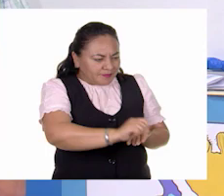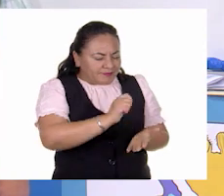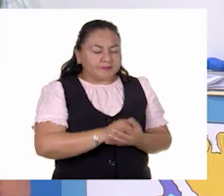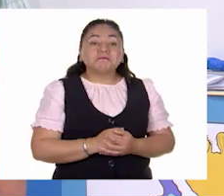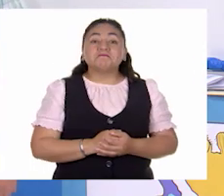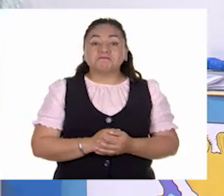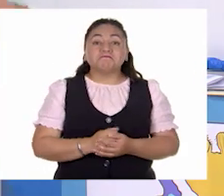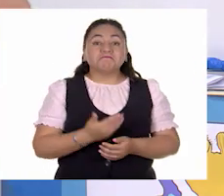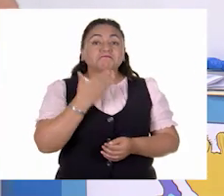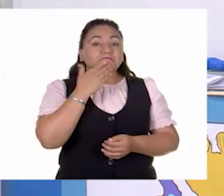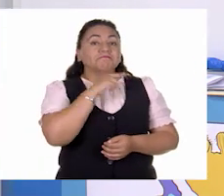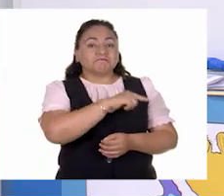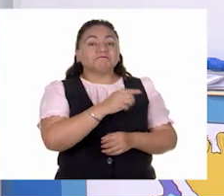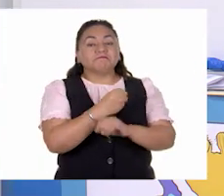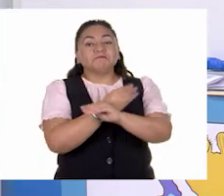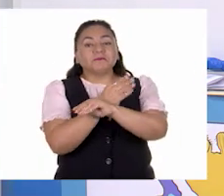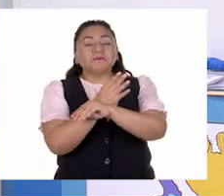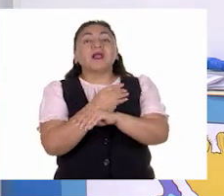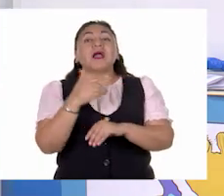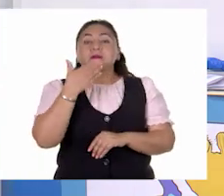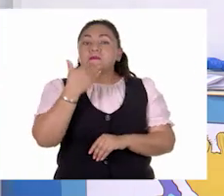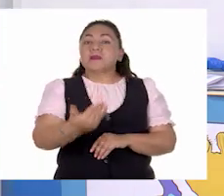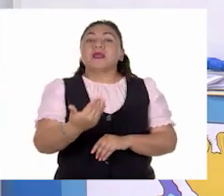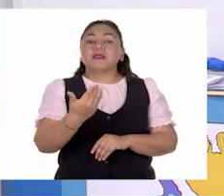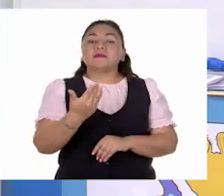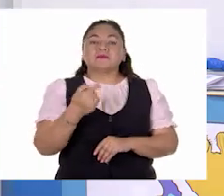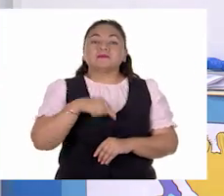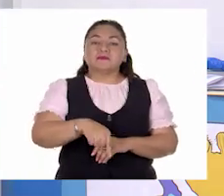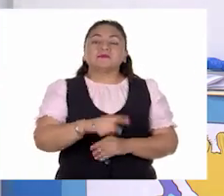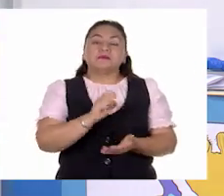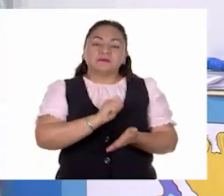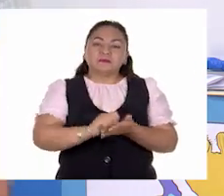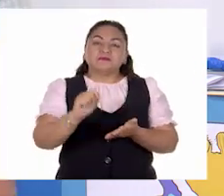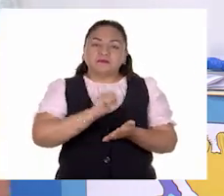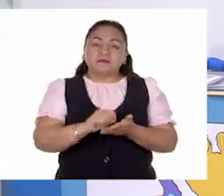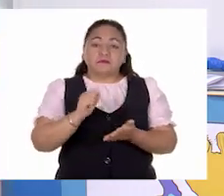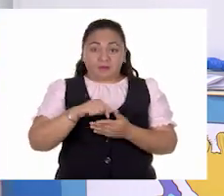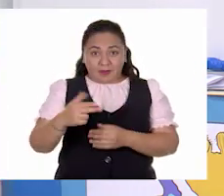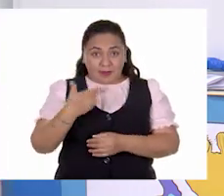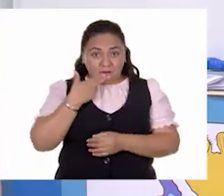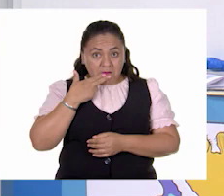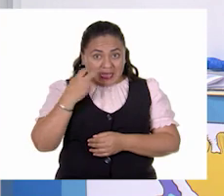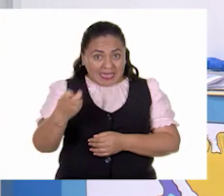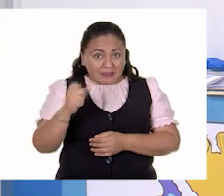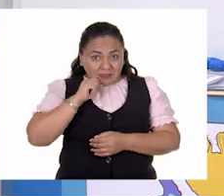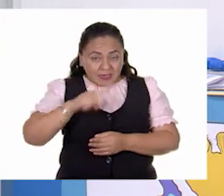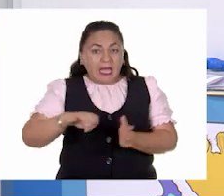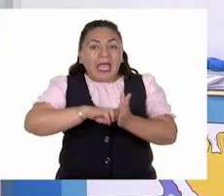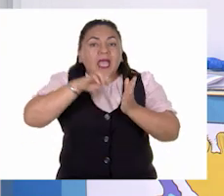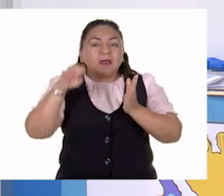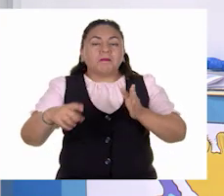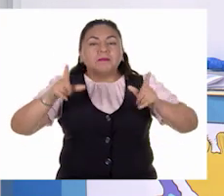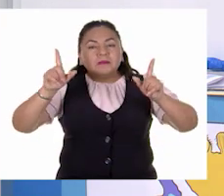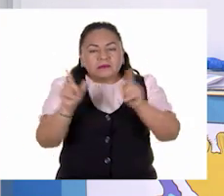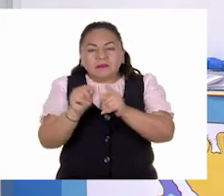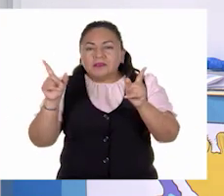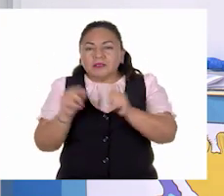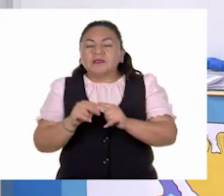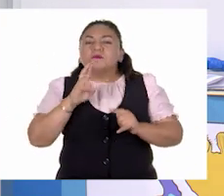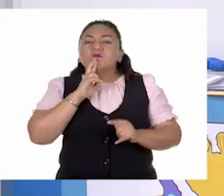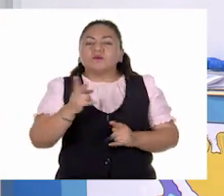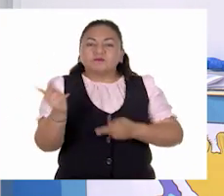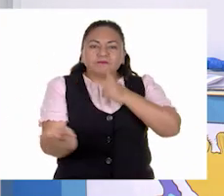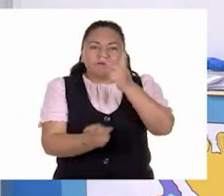es muy buen ejercicio. Al final de la clase, tu poema precisamente nos servirá de ejemplo para resumir las respuestas